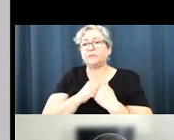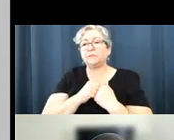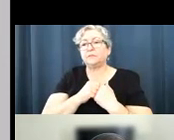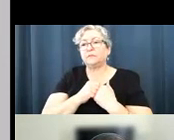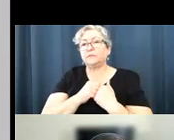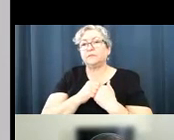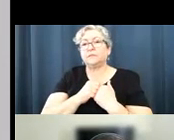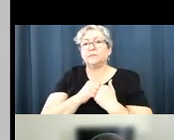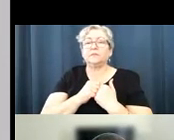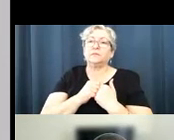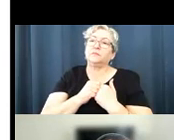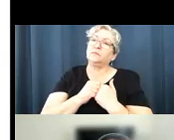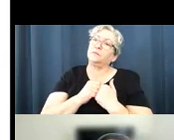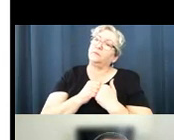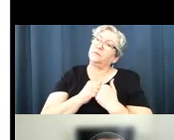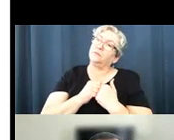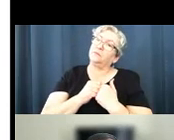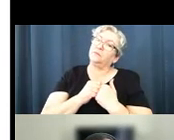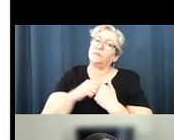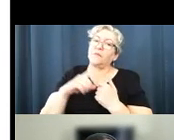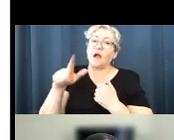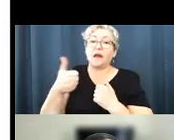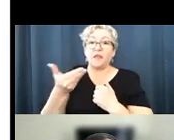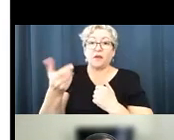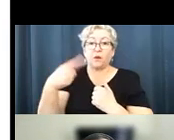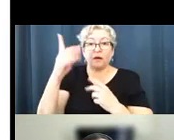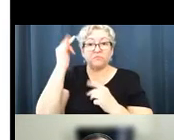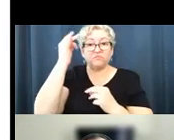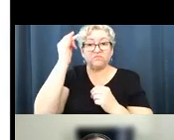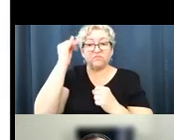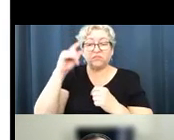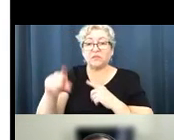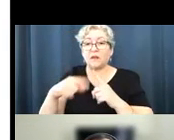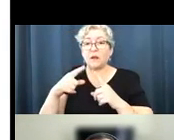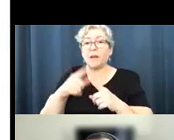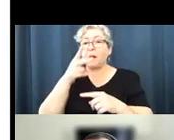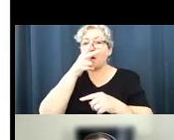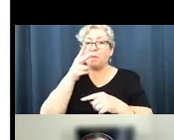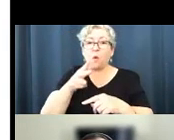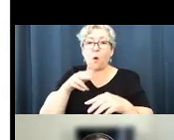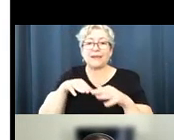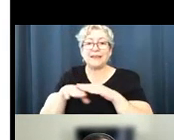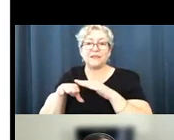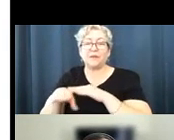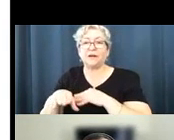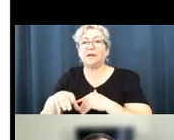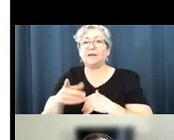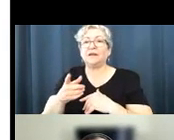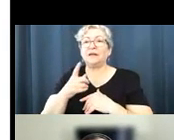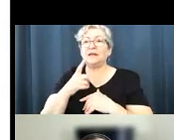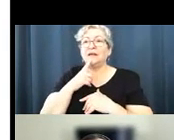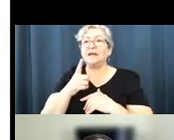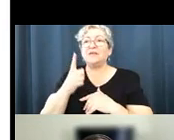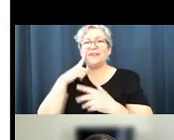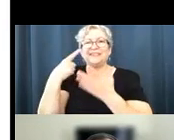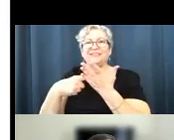Entonces, pienso que otra cosa que podemos ir pensando en cuanto a mala accesibilidad, ese